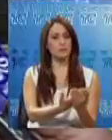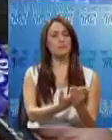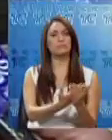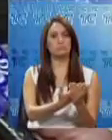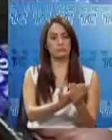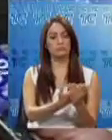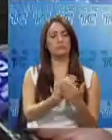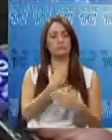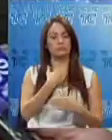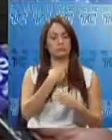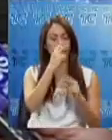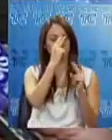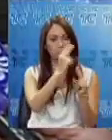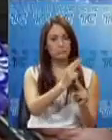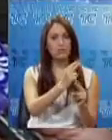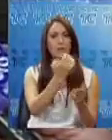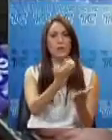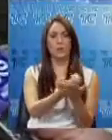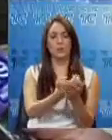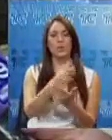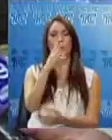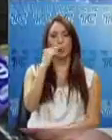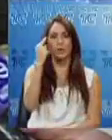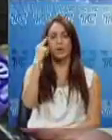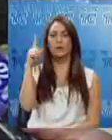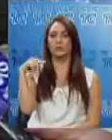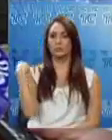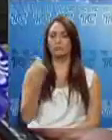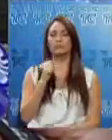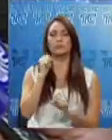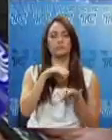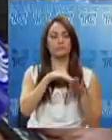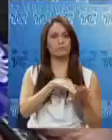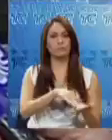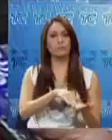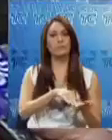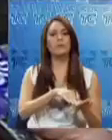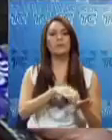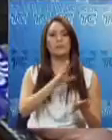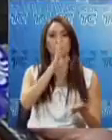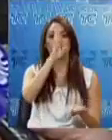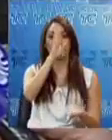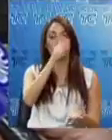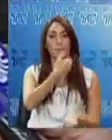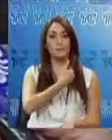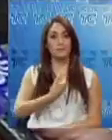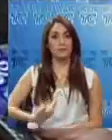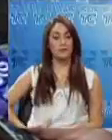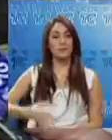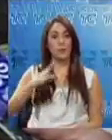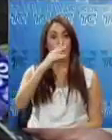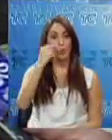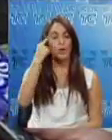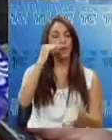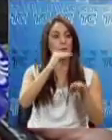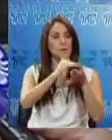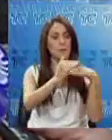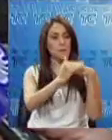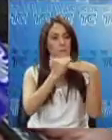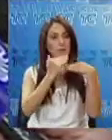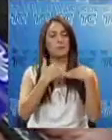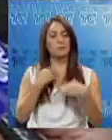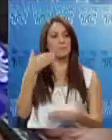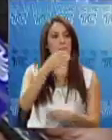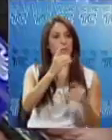consecuencia y lealtad al economista Rafael Correa Delgado. Siempre el señor presidente nos ha invitado a